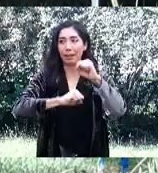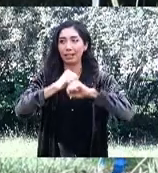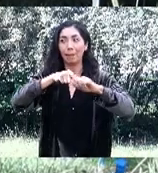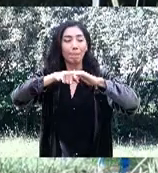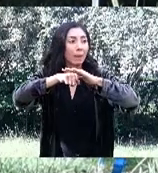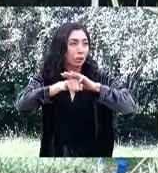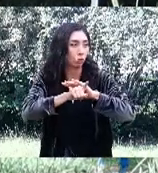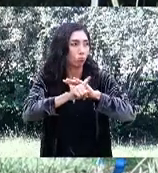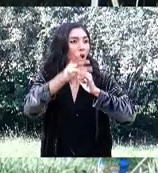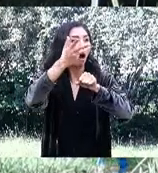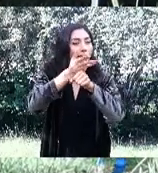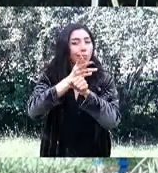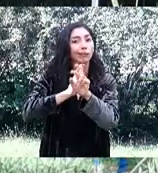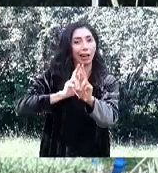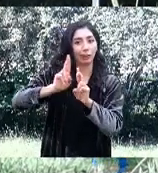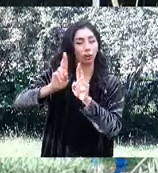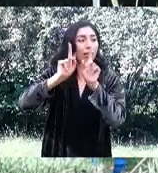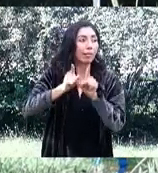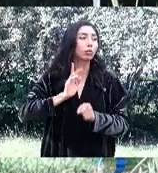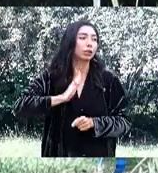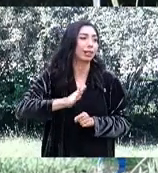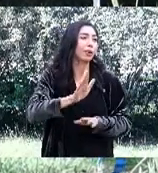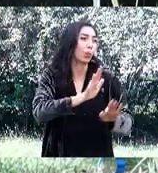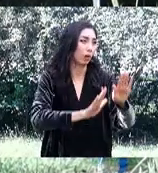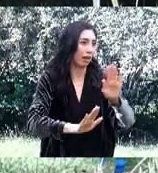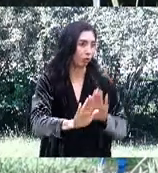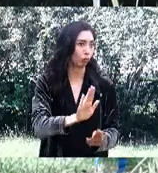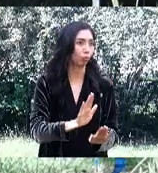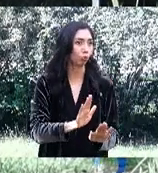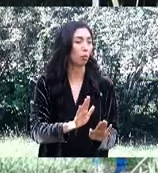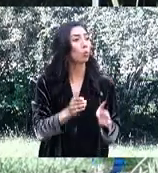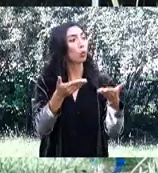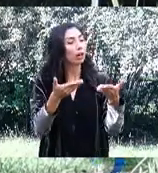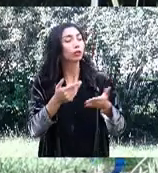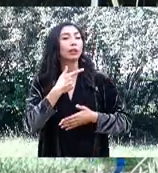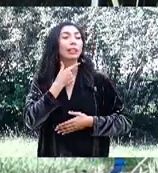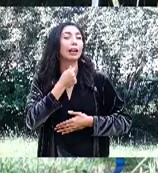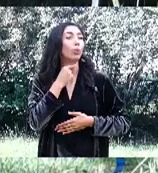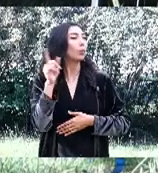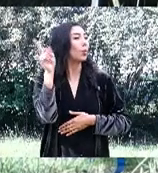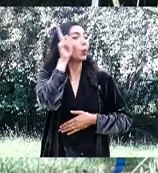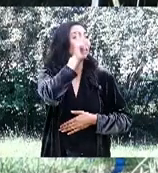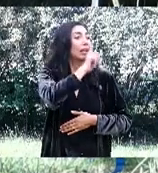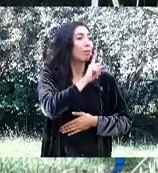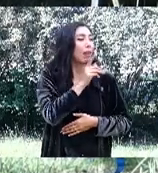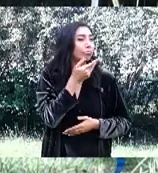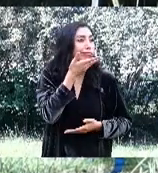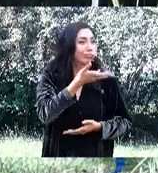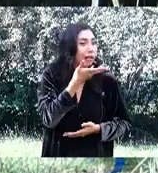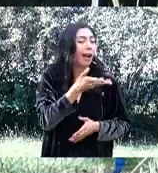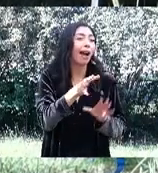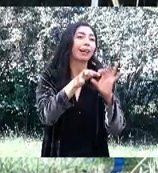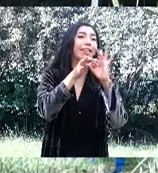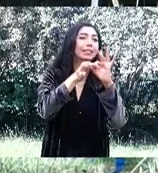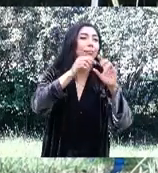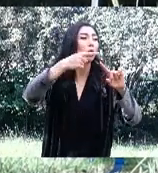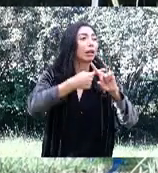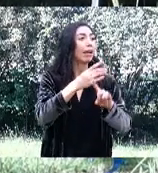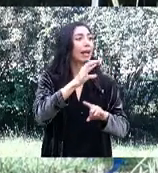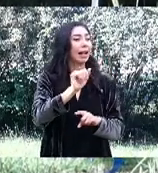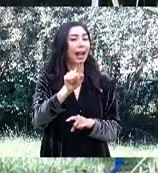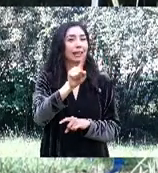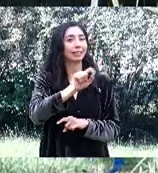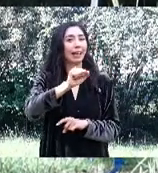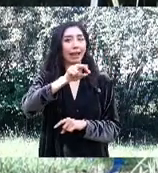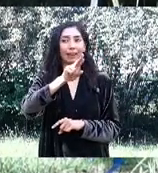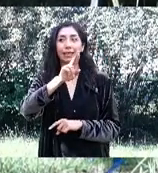esta institución y la tenemos que seguir cuidando por eso quiero terminar estas palabras Agradeciendo nuevamente a Casandra y la labor que ha